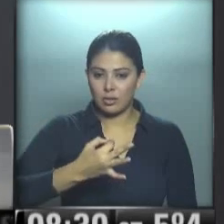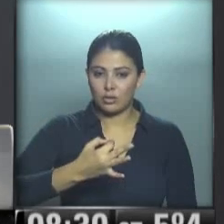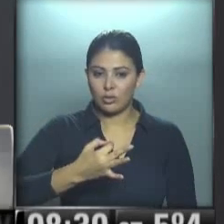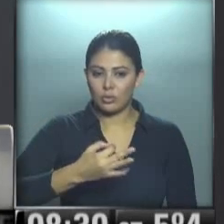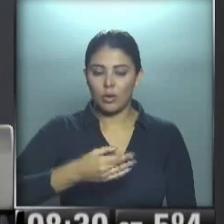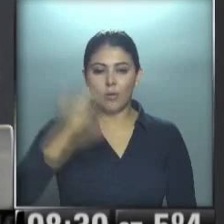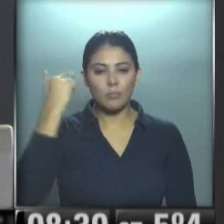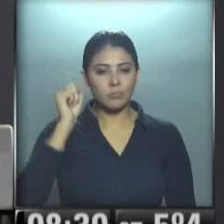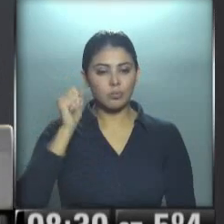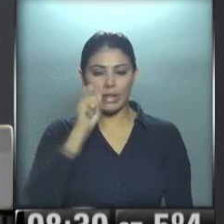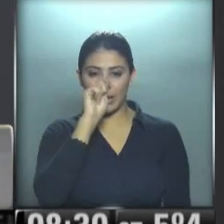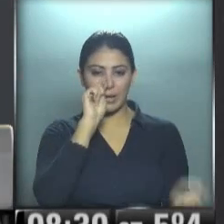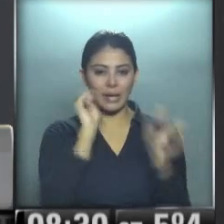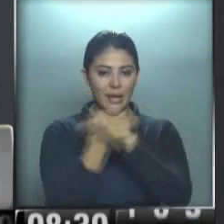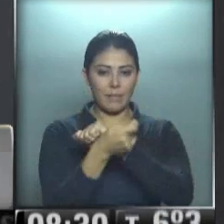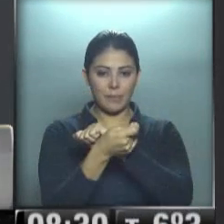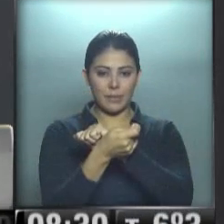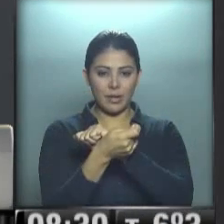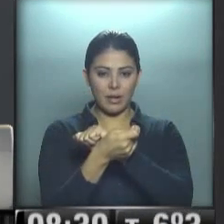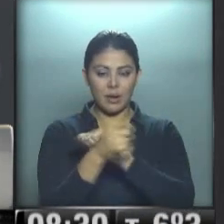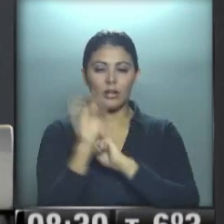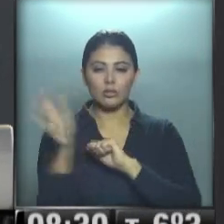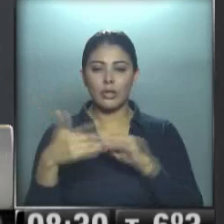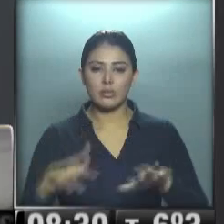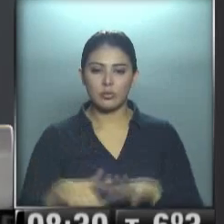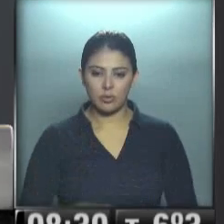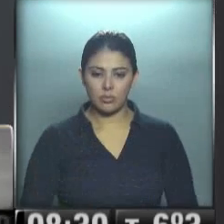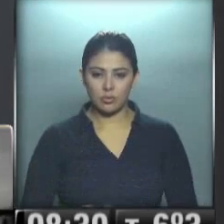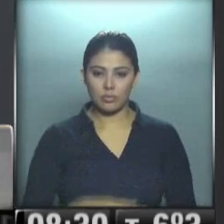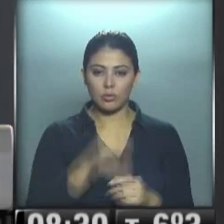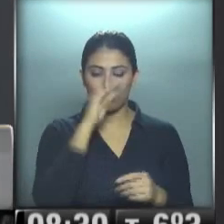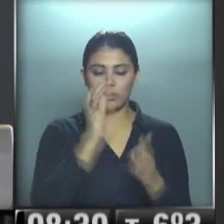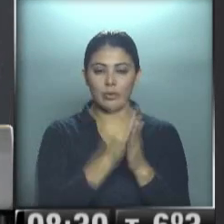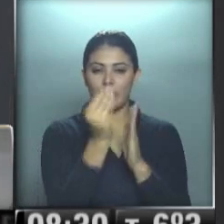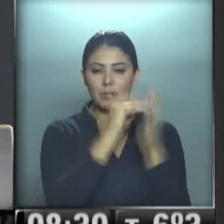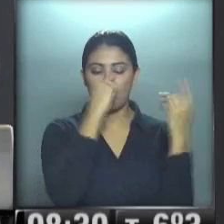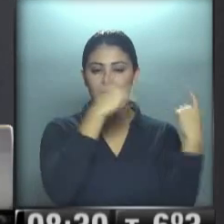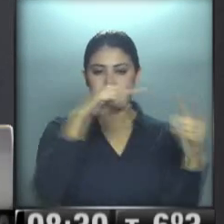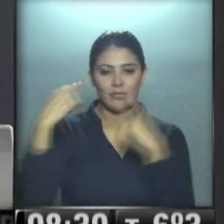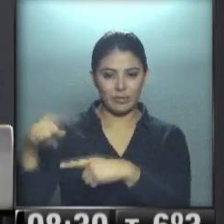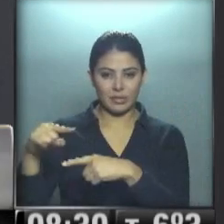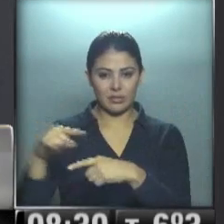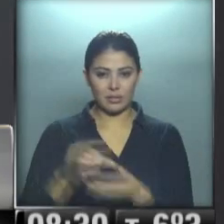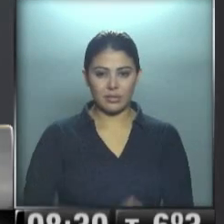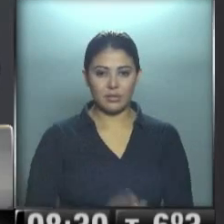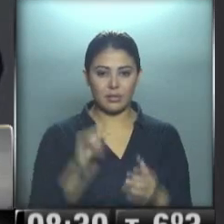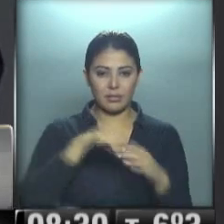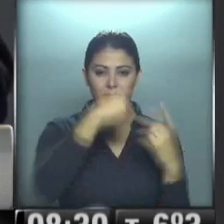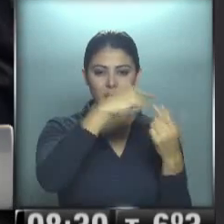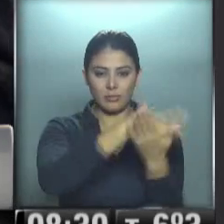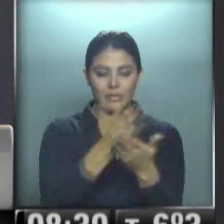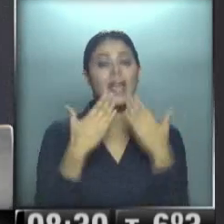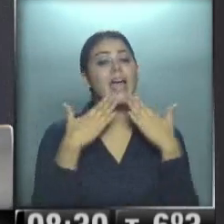para corregir claramente las cuestiones de asimetrías tarifarias en materias interés jurisdiccional